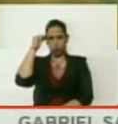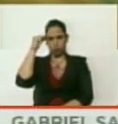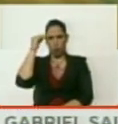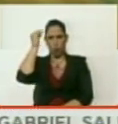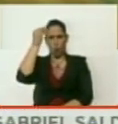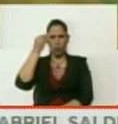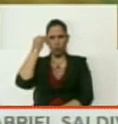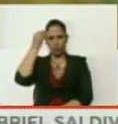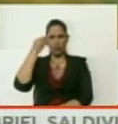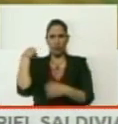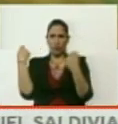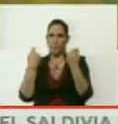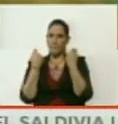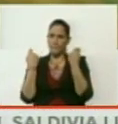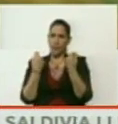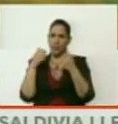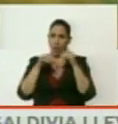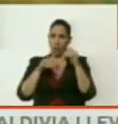su campaña electoral.